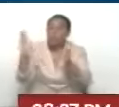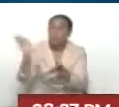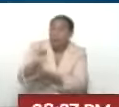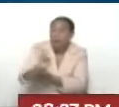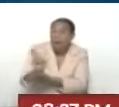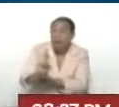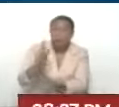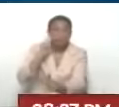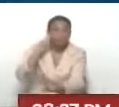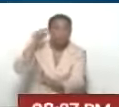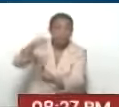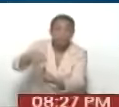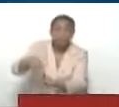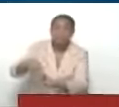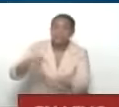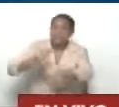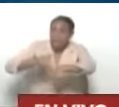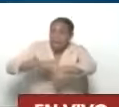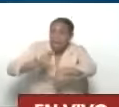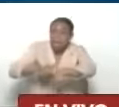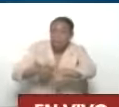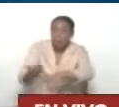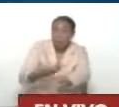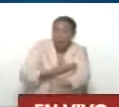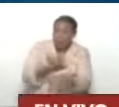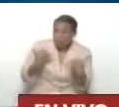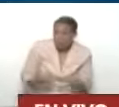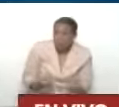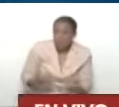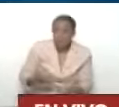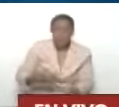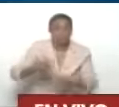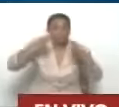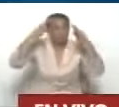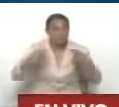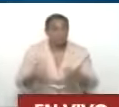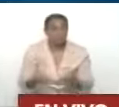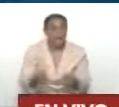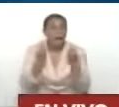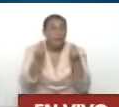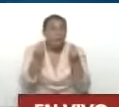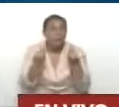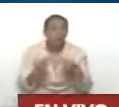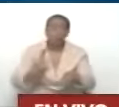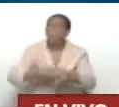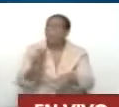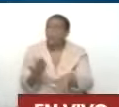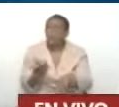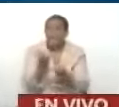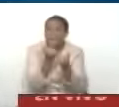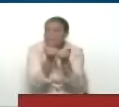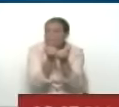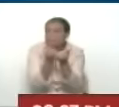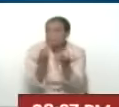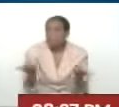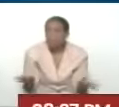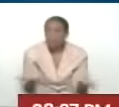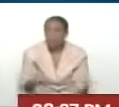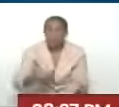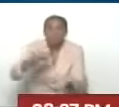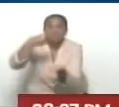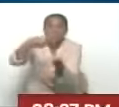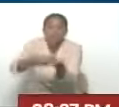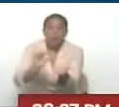rápido de lo que lo estamos haciendo hoy, con mayor calidad, porque el dinero que se pone